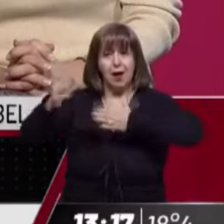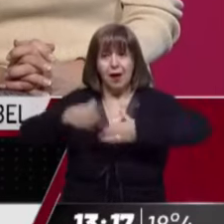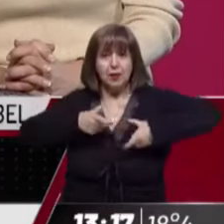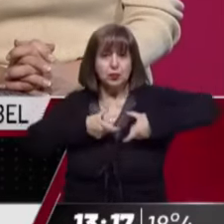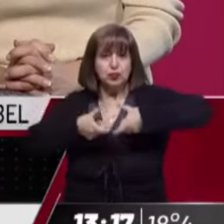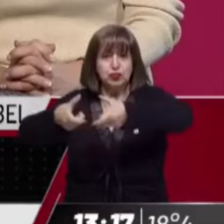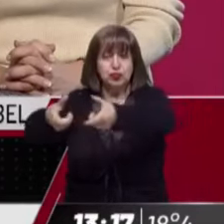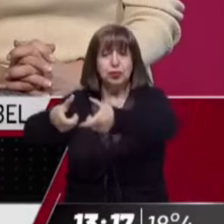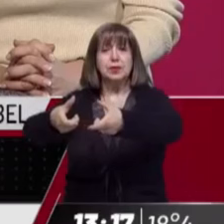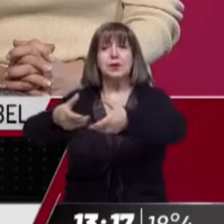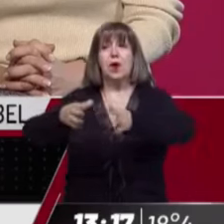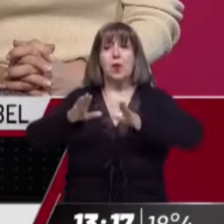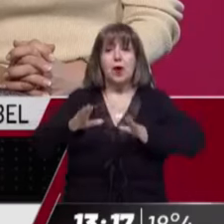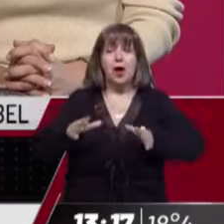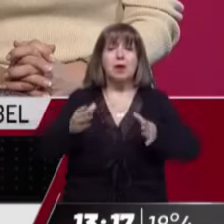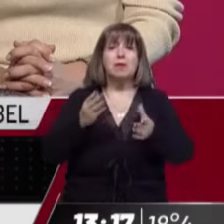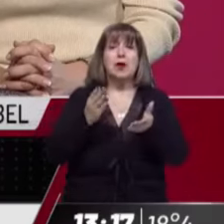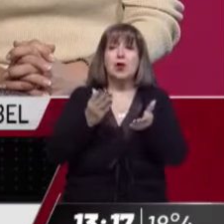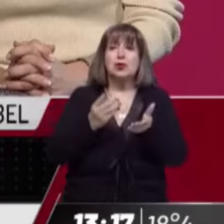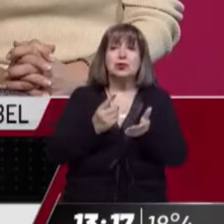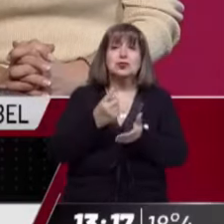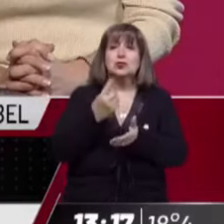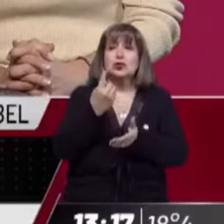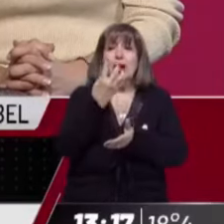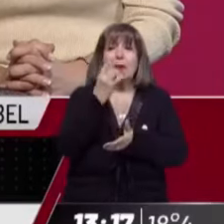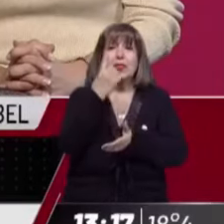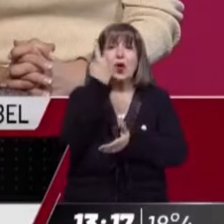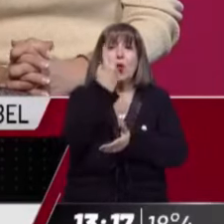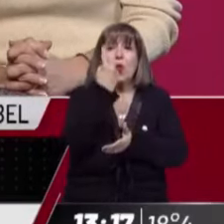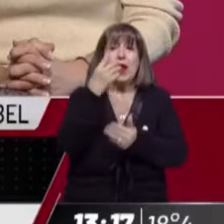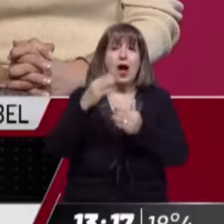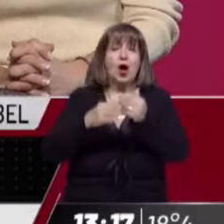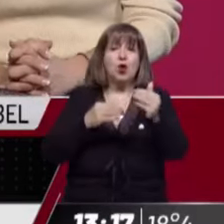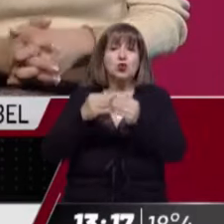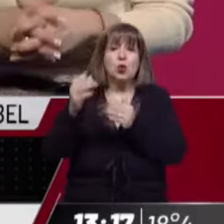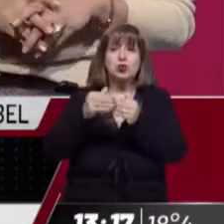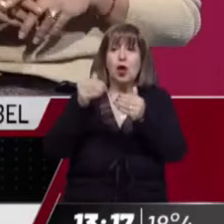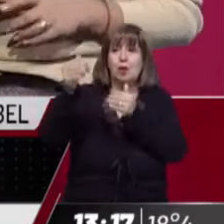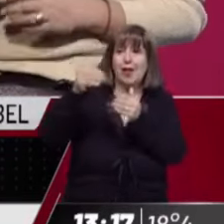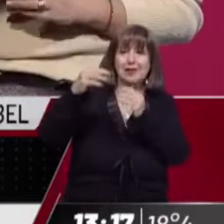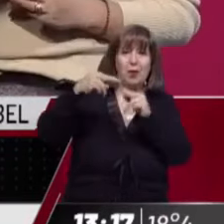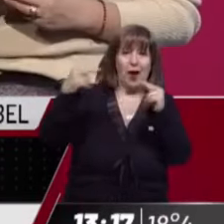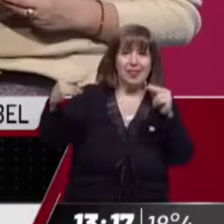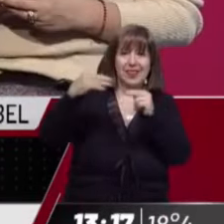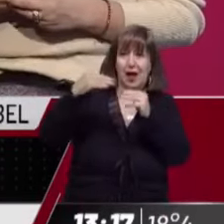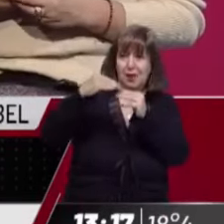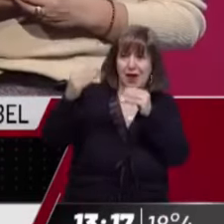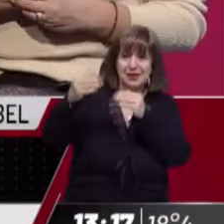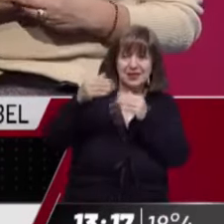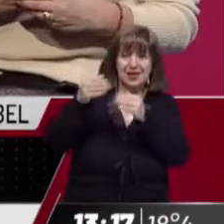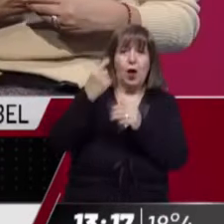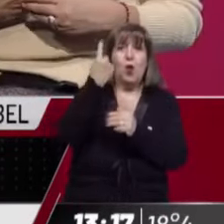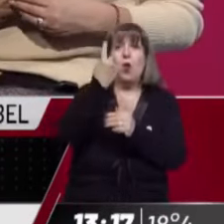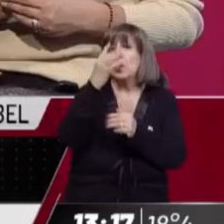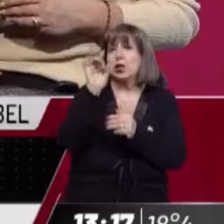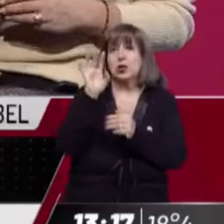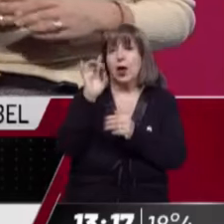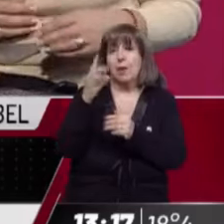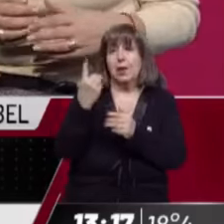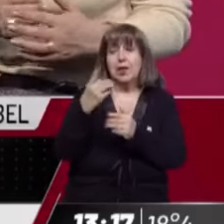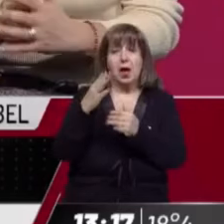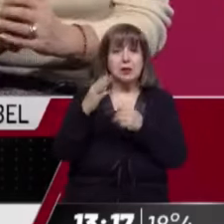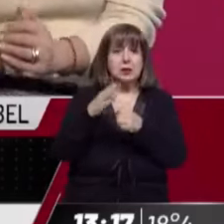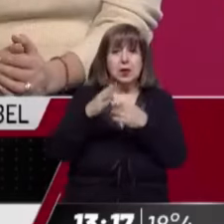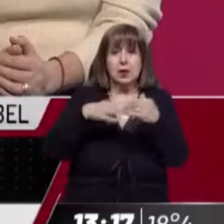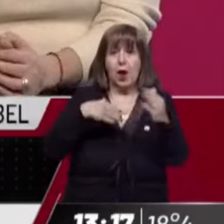conjunto, en realidad y solamente en conjunto se ha hecho una sola obra, que está un poquito más acá del puente, que está muy cerquita de acá, que es aquella obra que nosotros